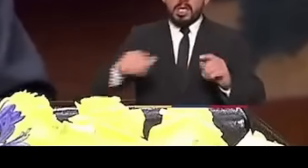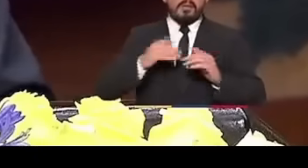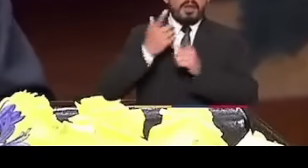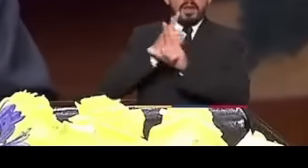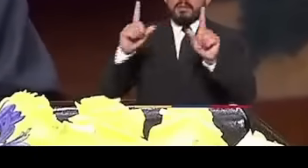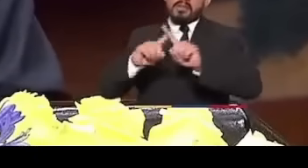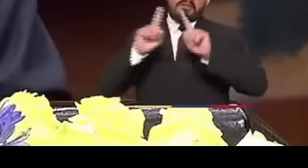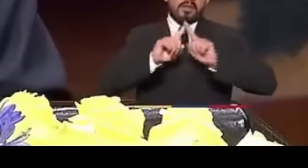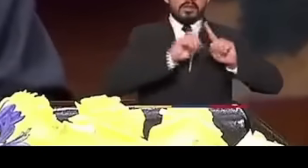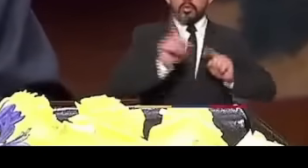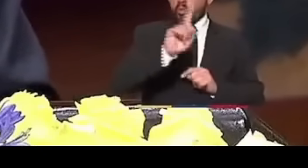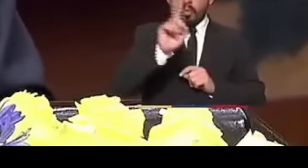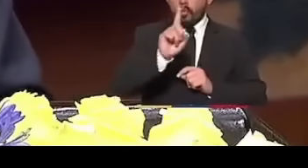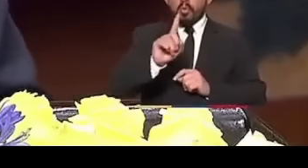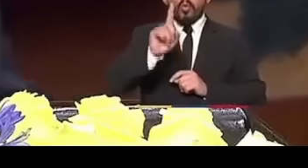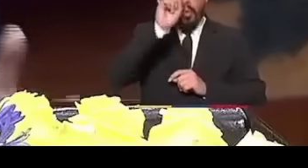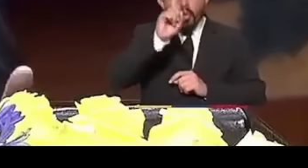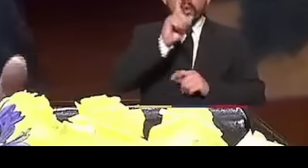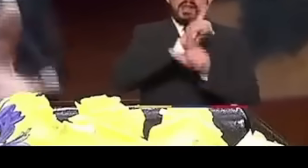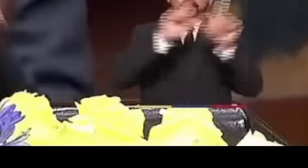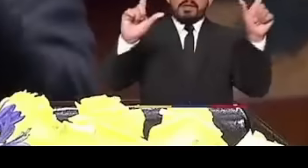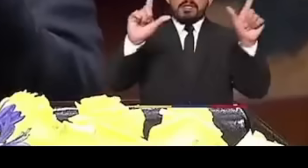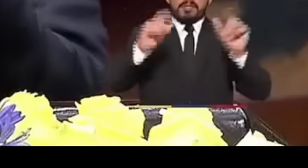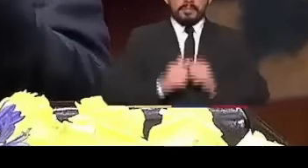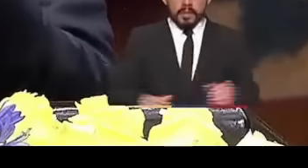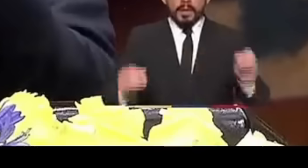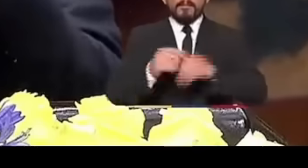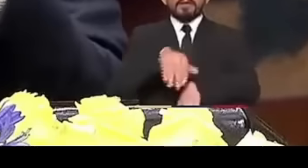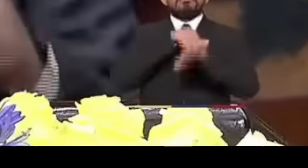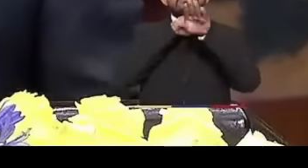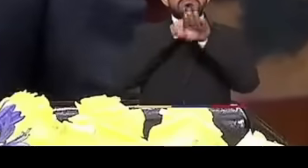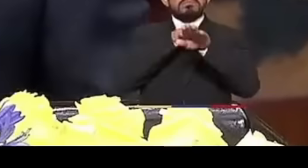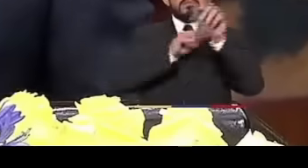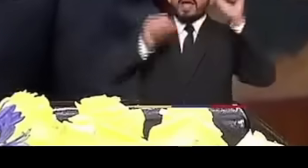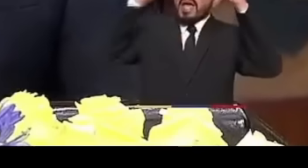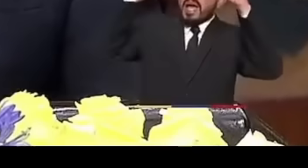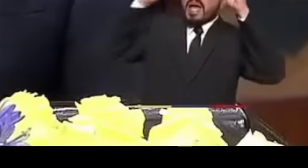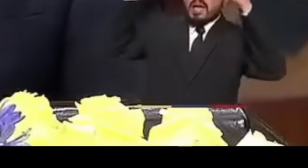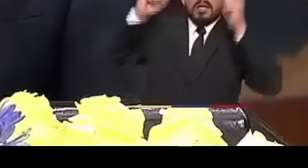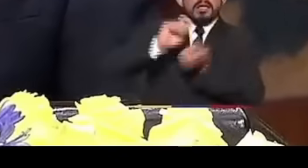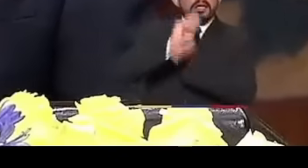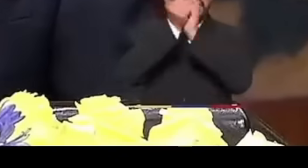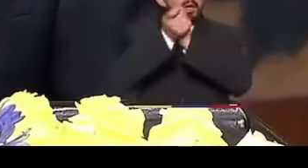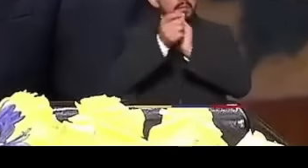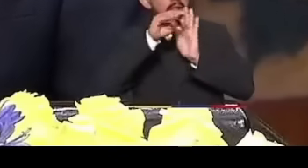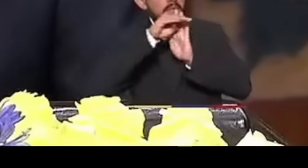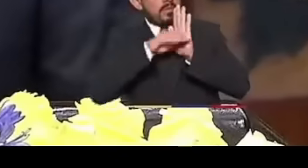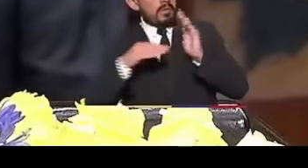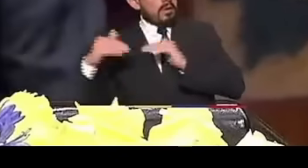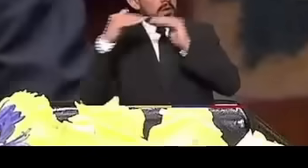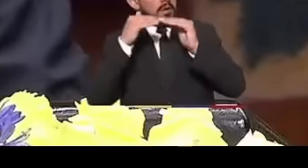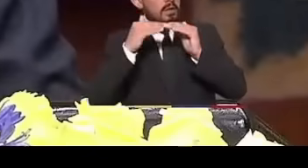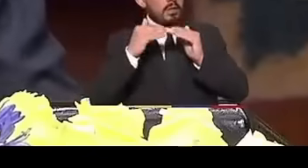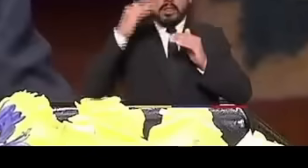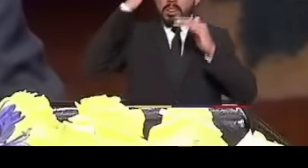libertades en particular, y que, sostenidas en el respaldo popular, modifiquen las reglas democráticas para llevar